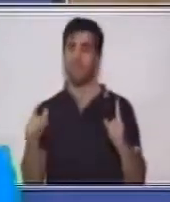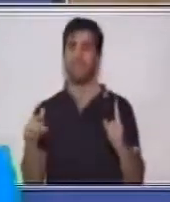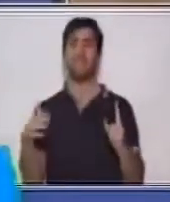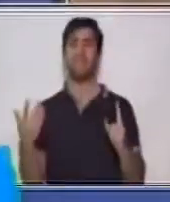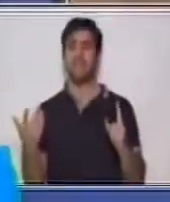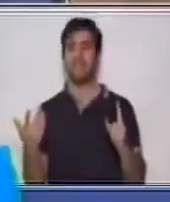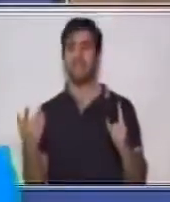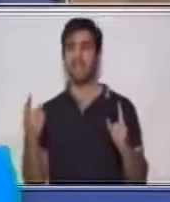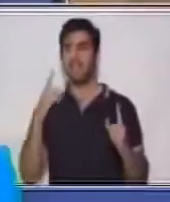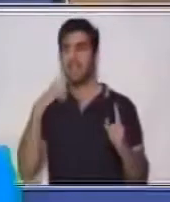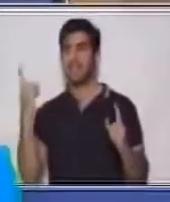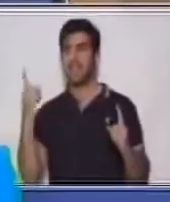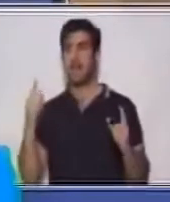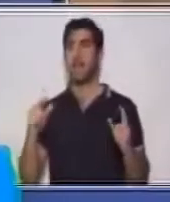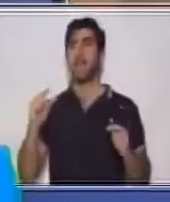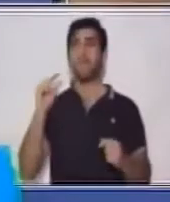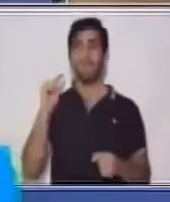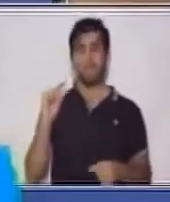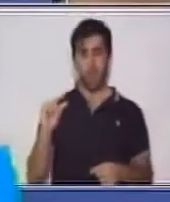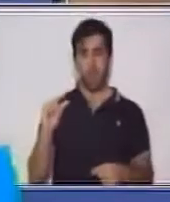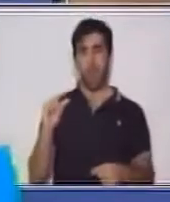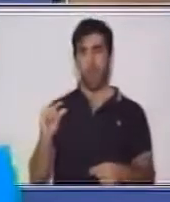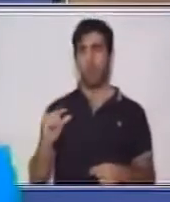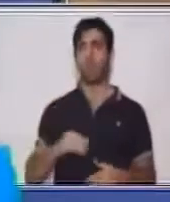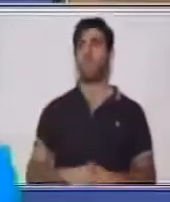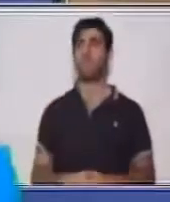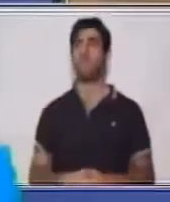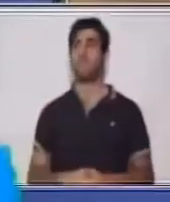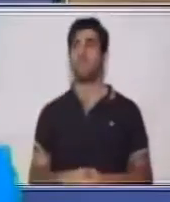lo contrario de mucho es poco.